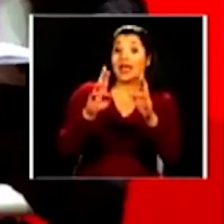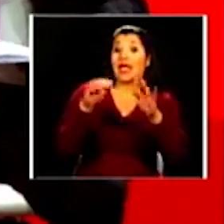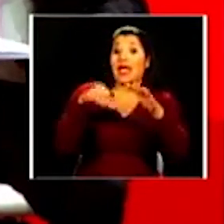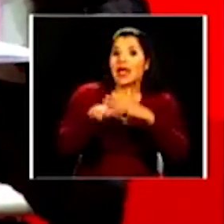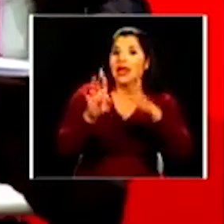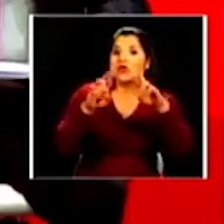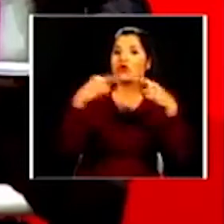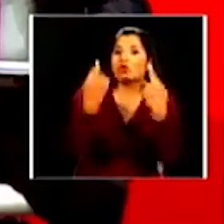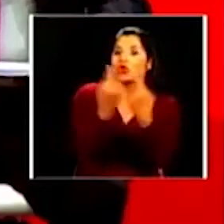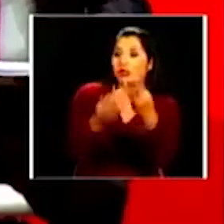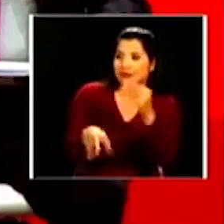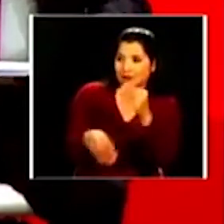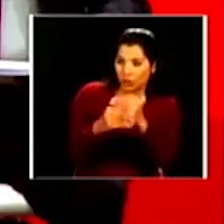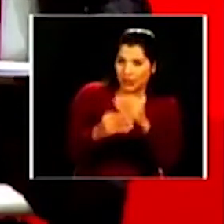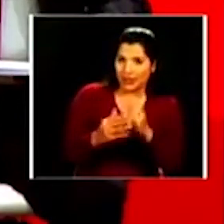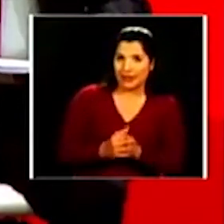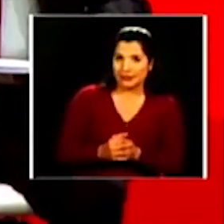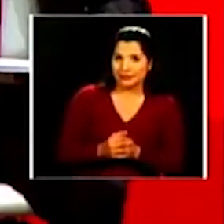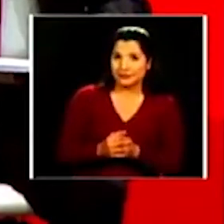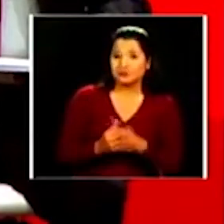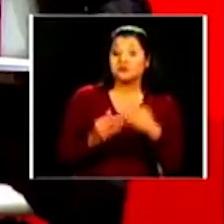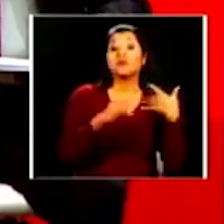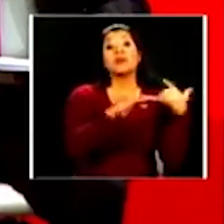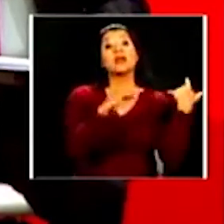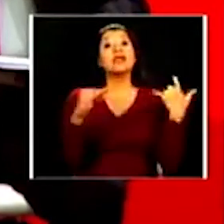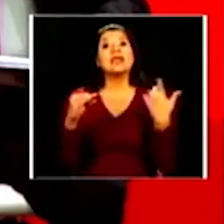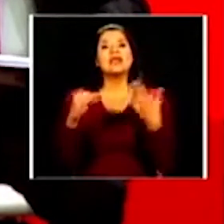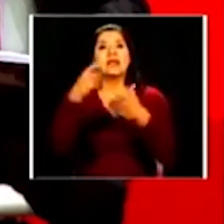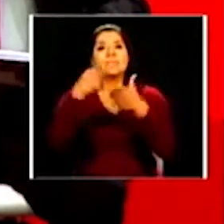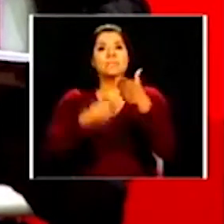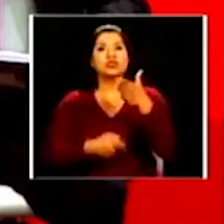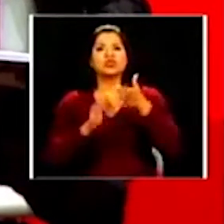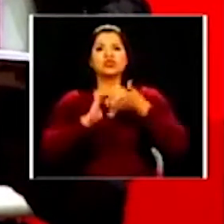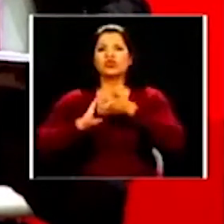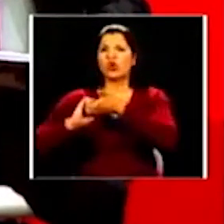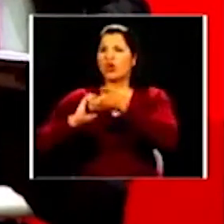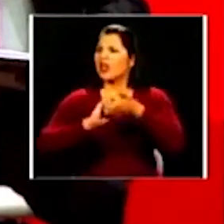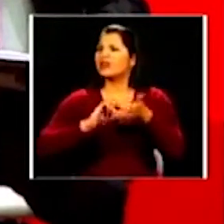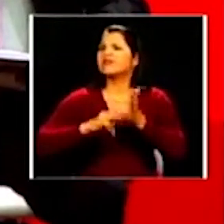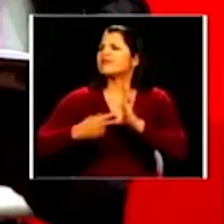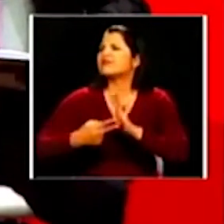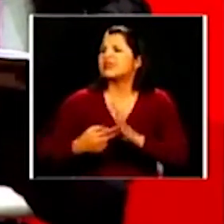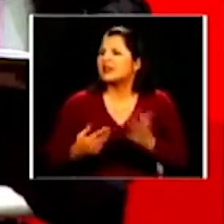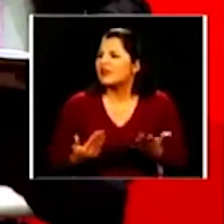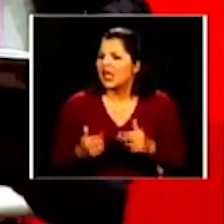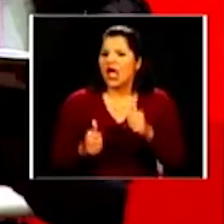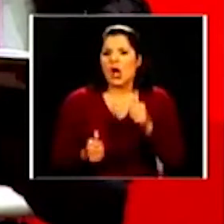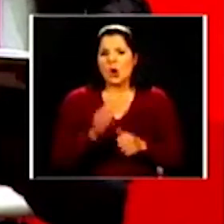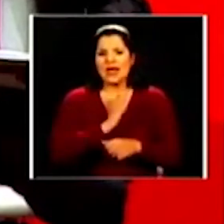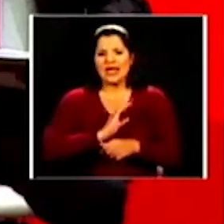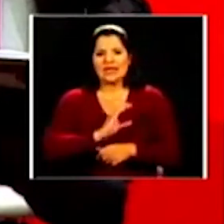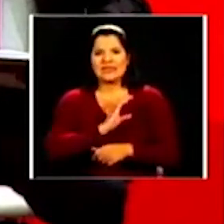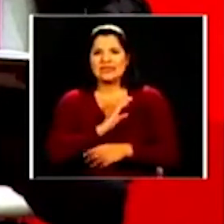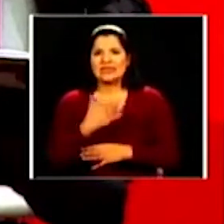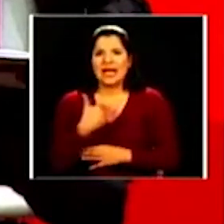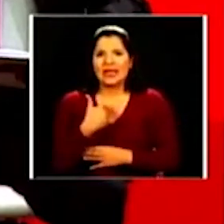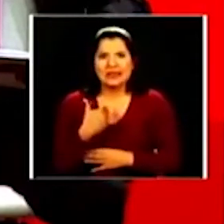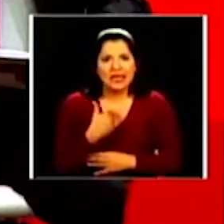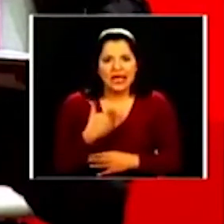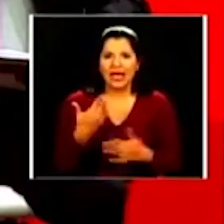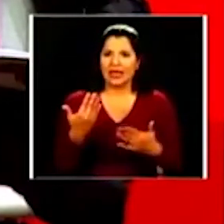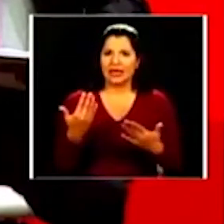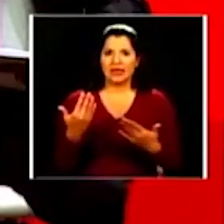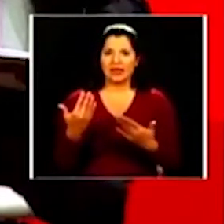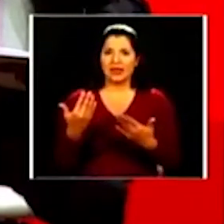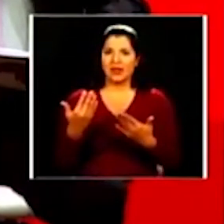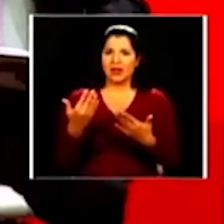sesiones extraordinarias? Luego, sobre el impuesto solidario, ¿en qué consiste? ¿Qué características tendría? ¿Se le implantaría a los